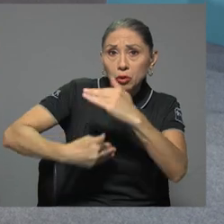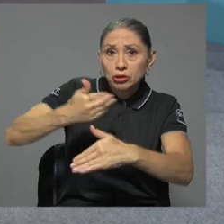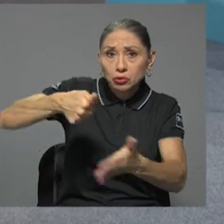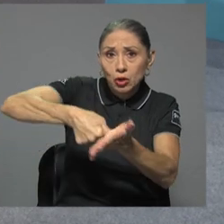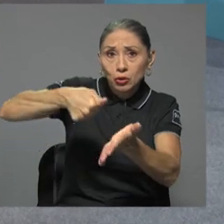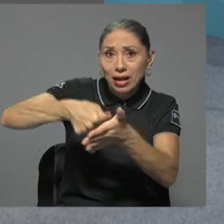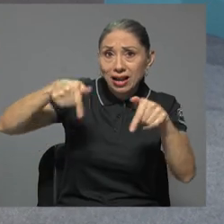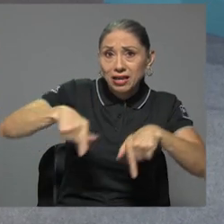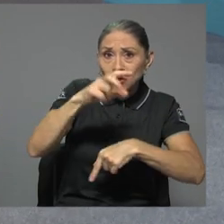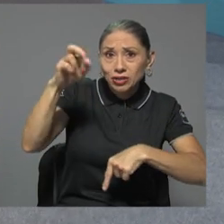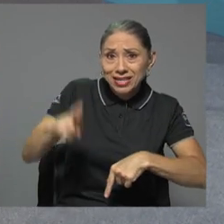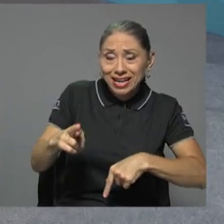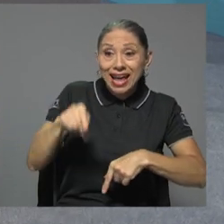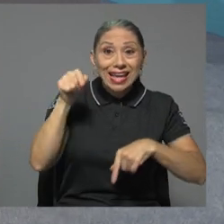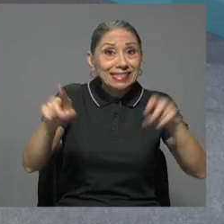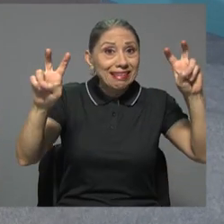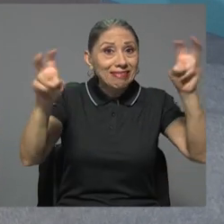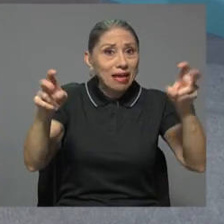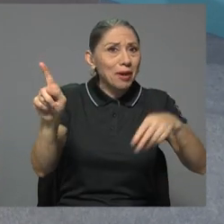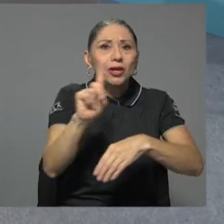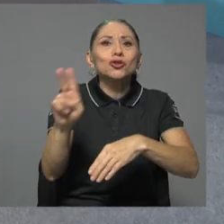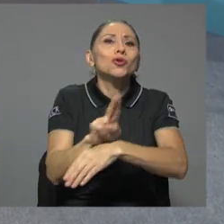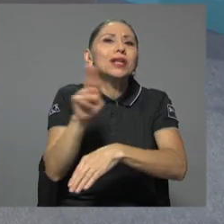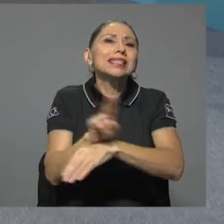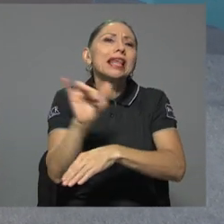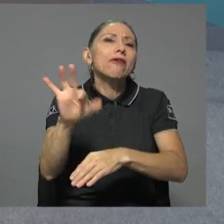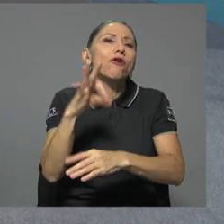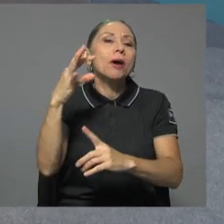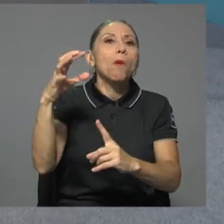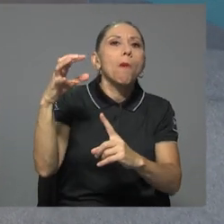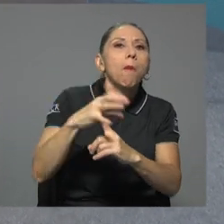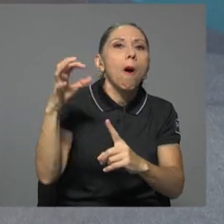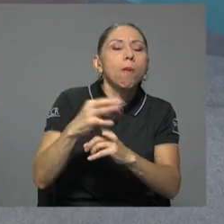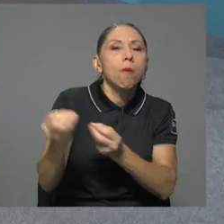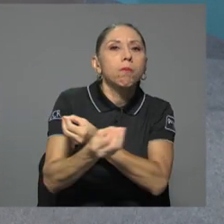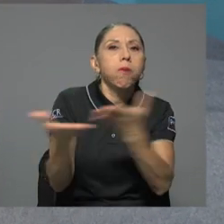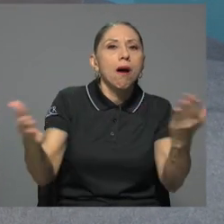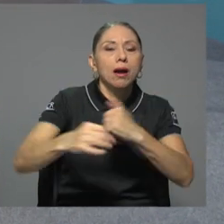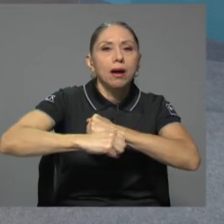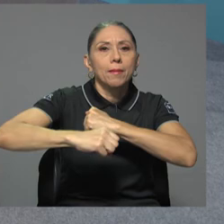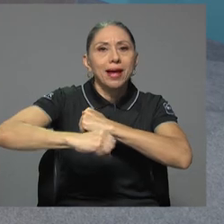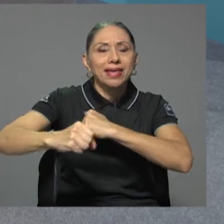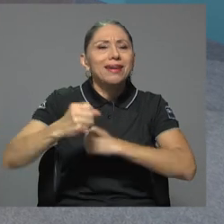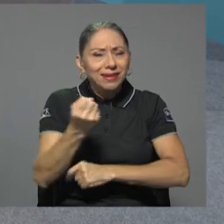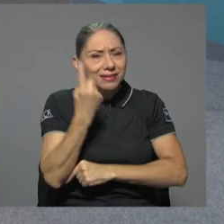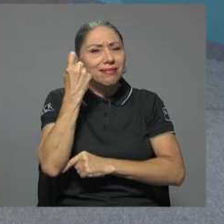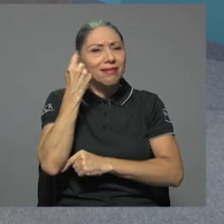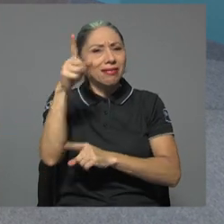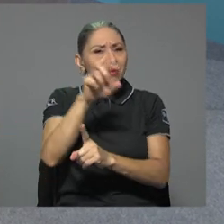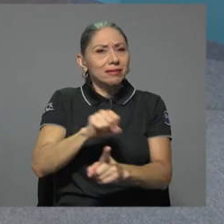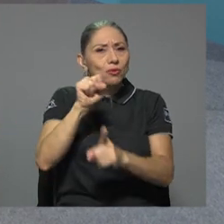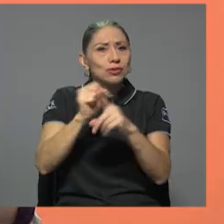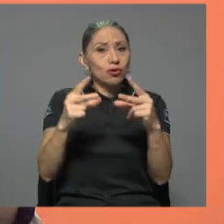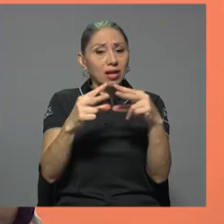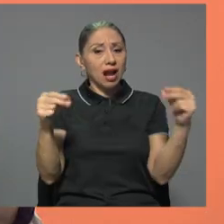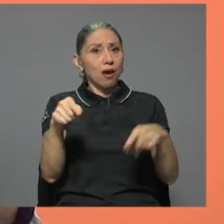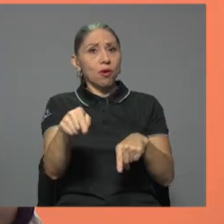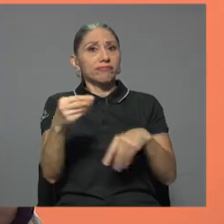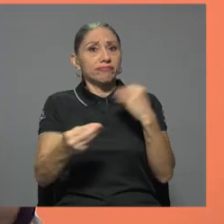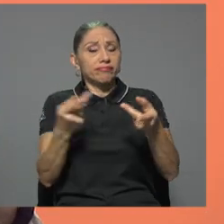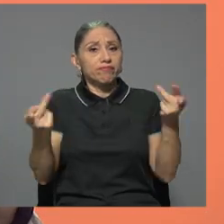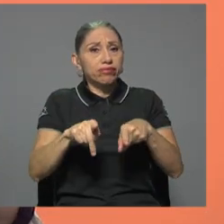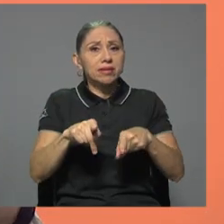viendo pues que esto no sea un tema utilizado populistamente en campaña habrá que evidentemente se entienda la con el contexto que está viendo y nicaragua la necesidad también de